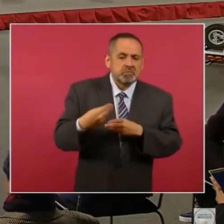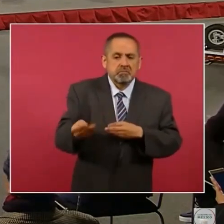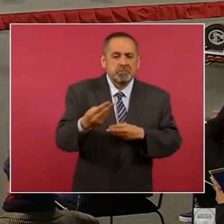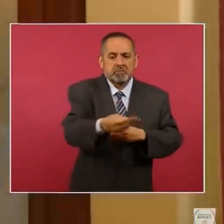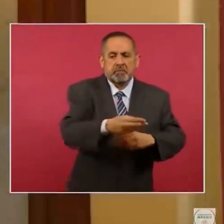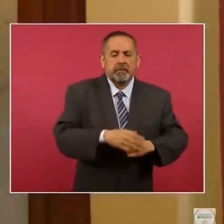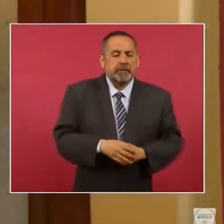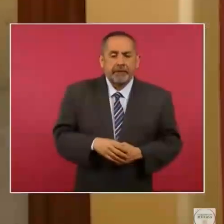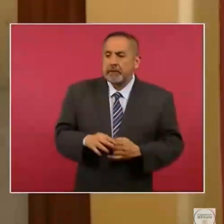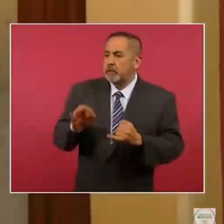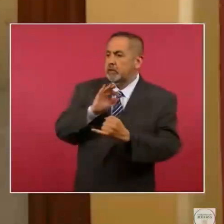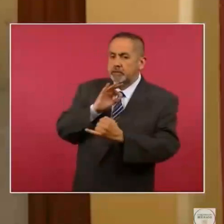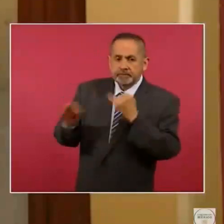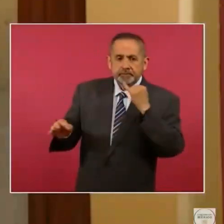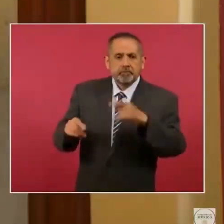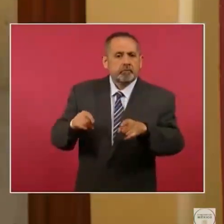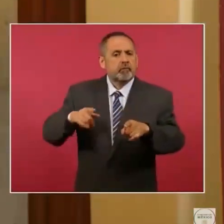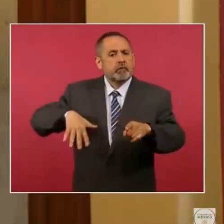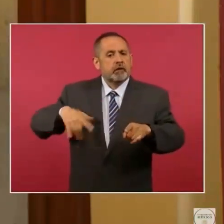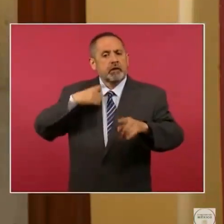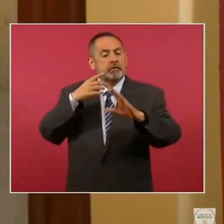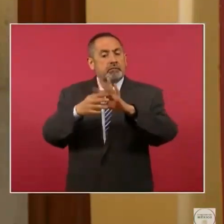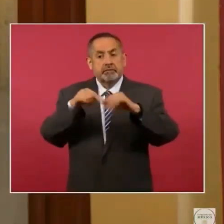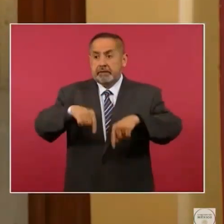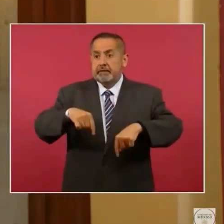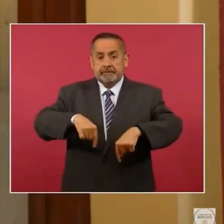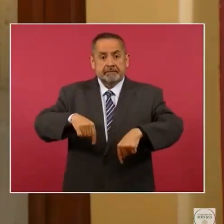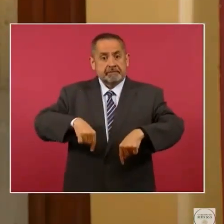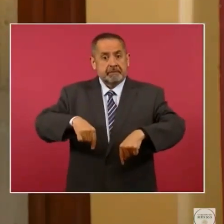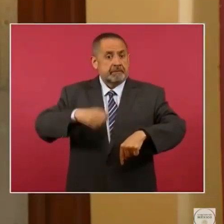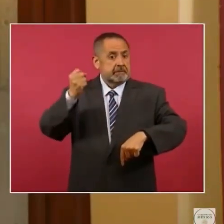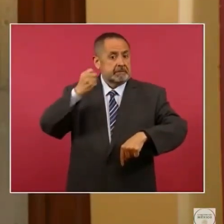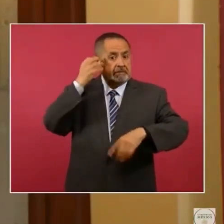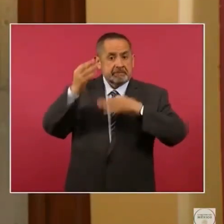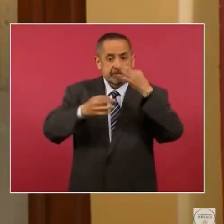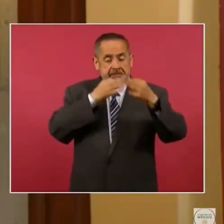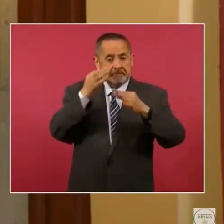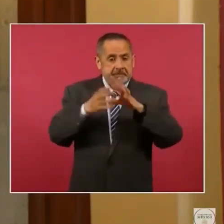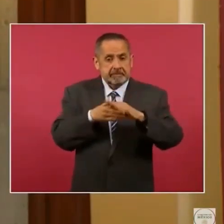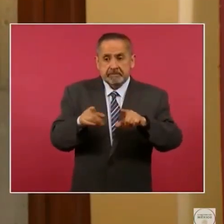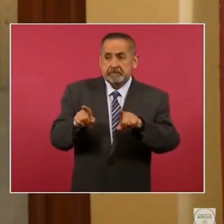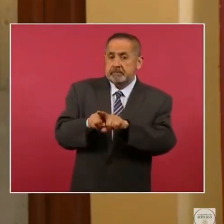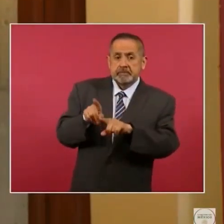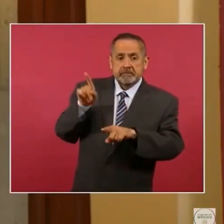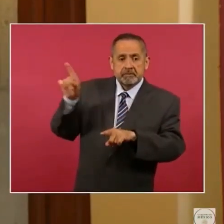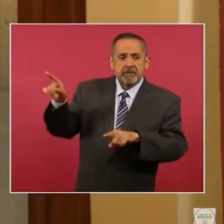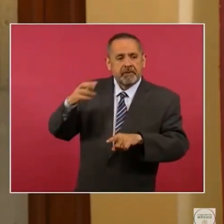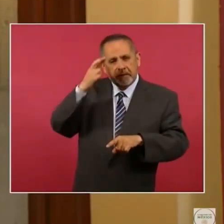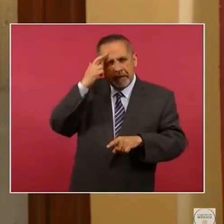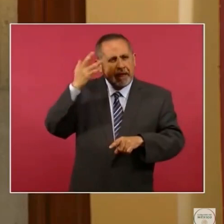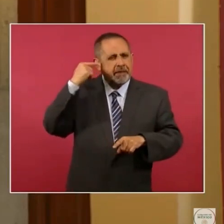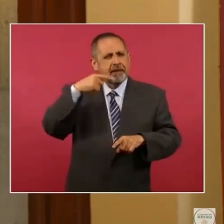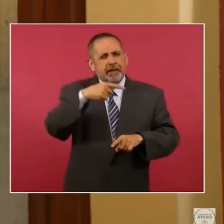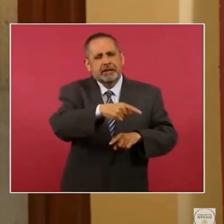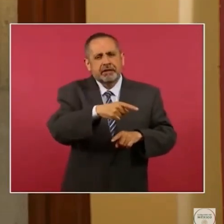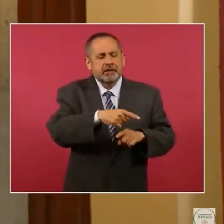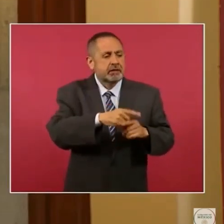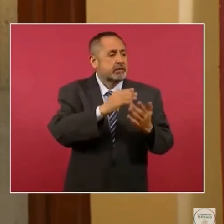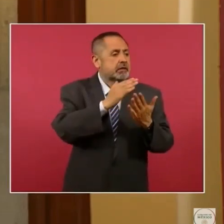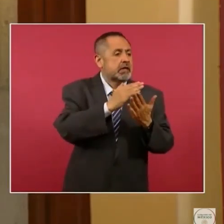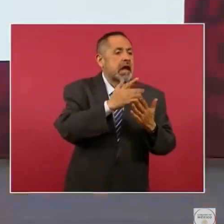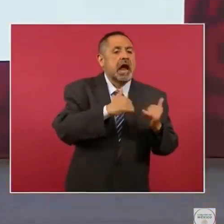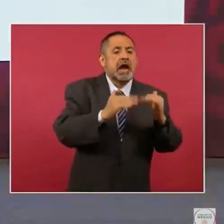presidente, como se comentó aquí en la conferencia sobre precisamente las subastas de vivienda, las subastas de